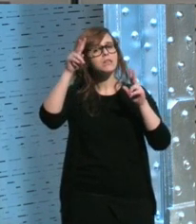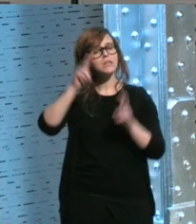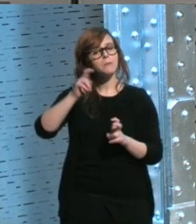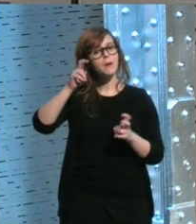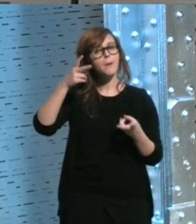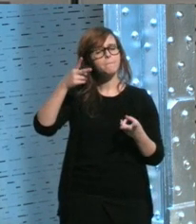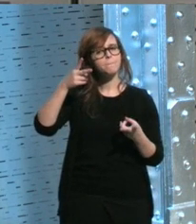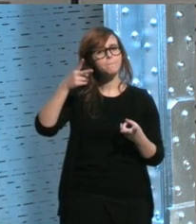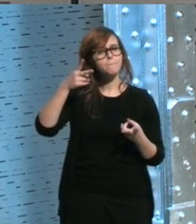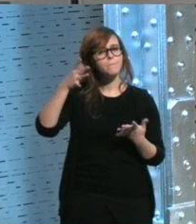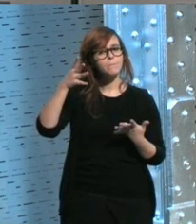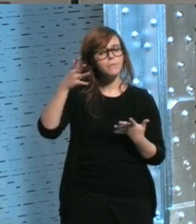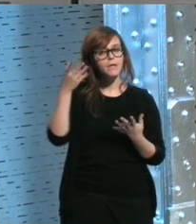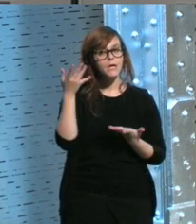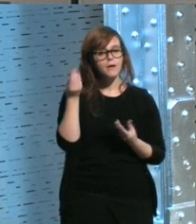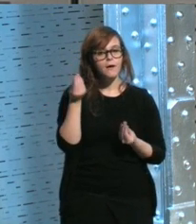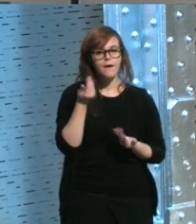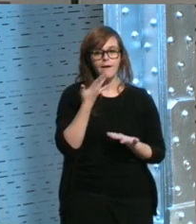importante de